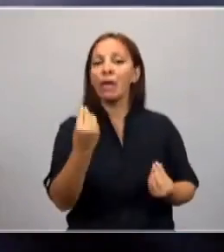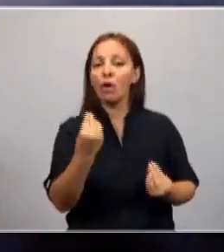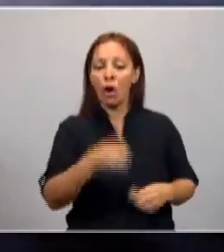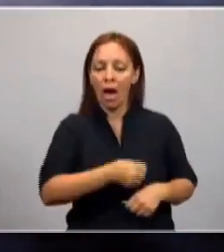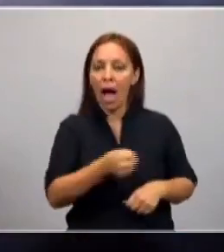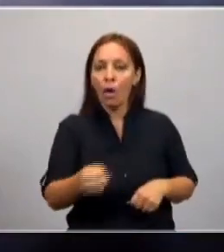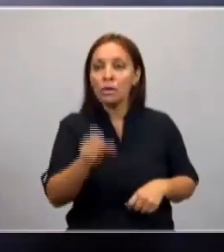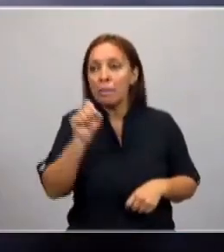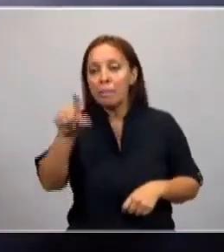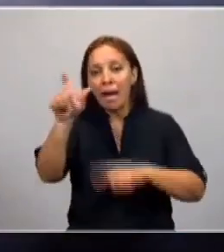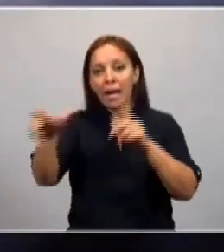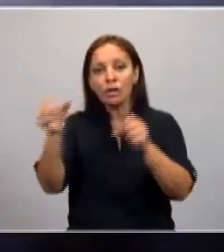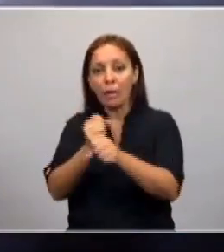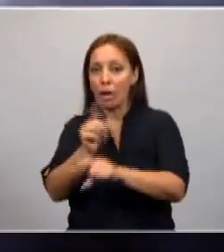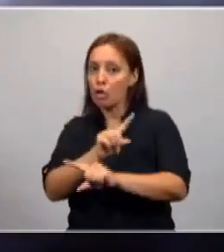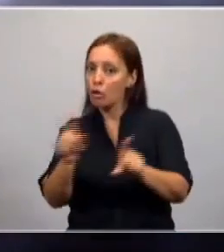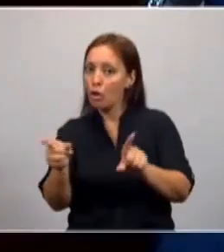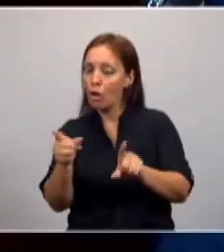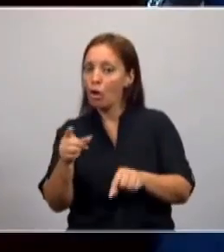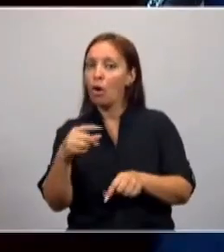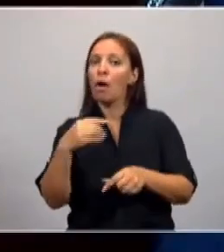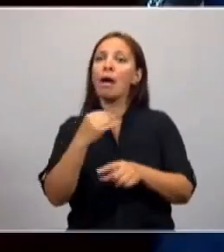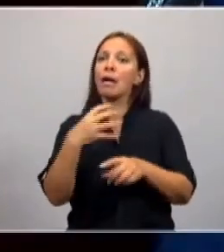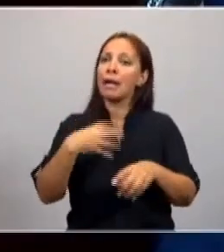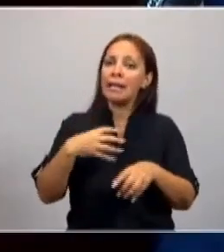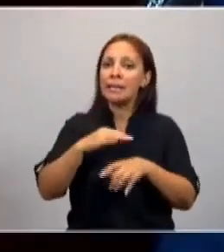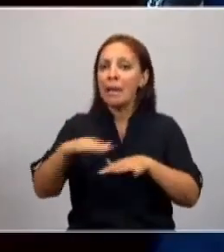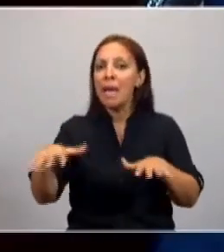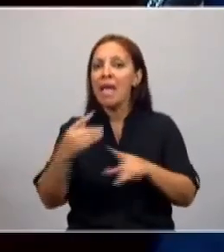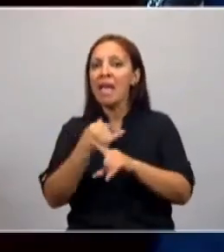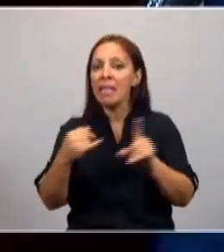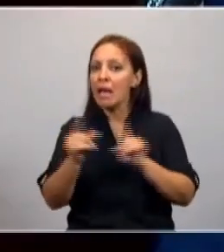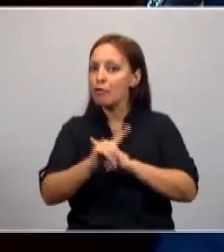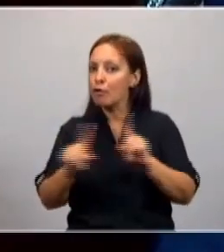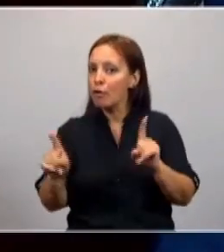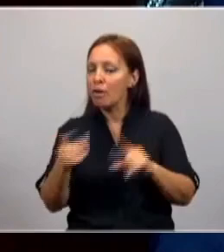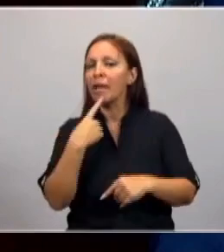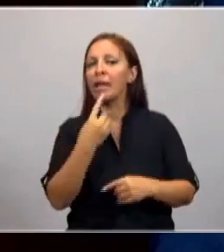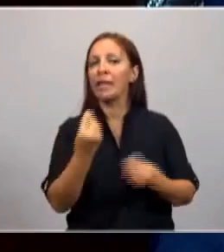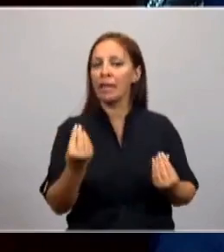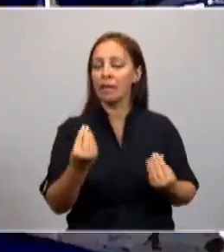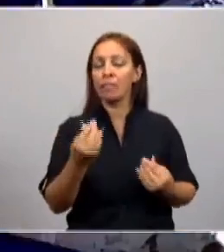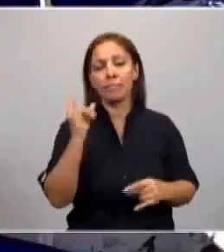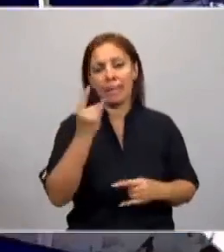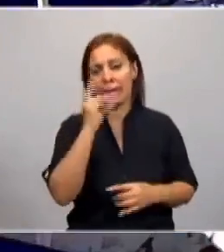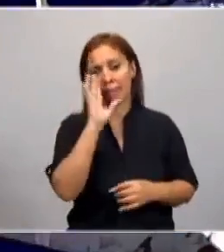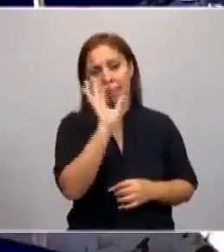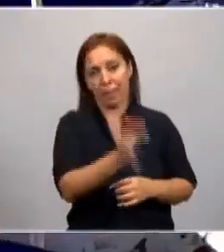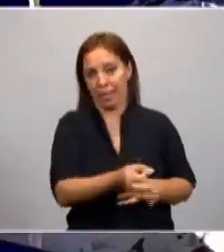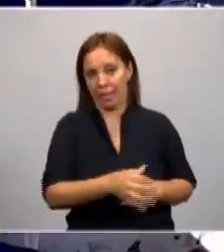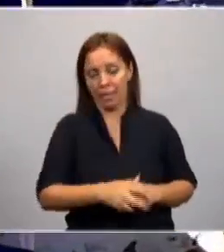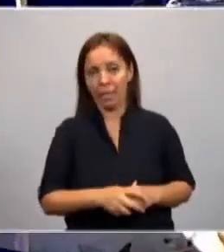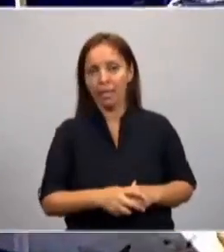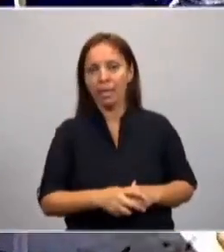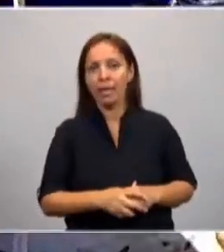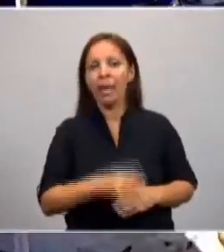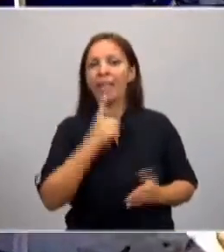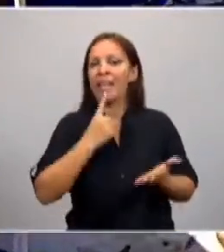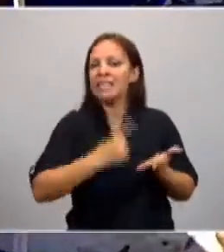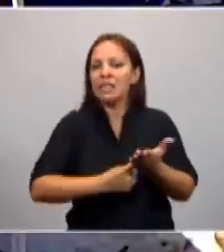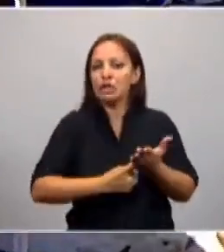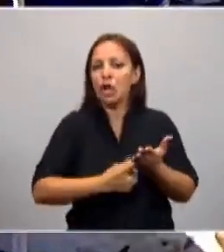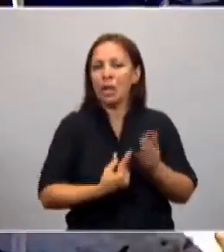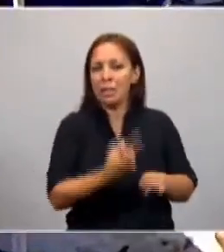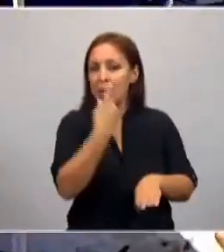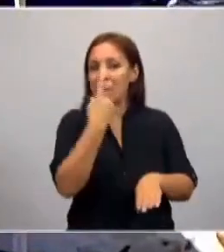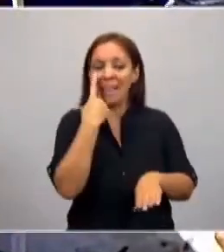para los trabajadores, para la clase media o los más vulnerables. La mentira está a la vista. Las medidas que tomó desde el primer día